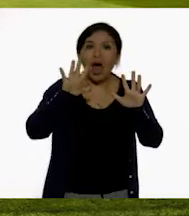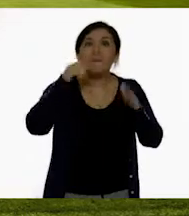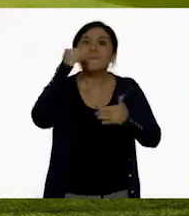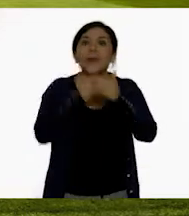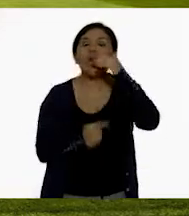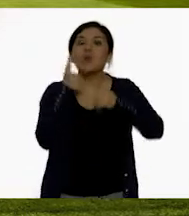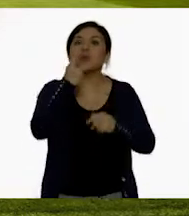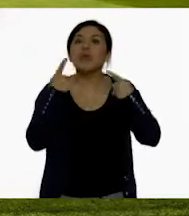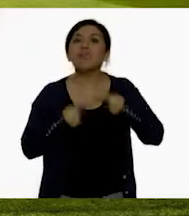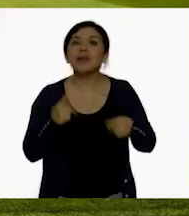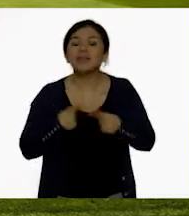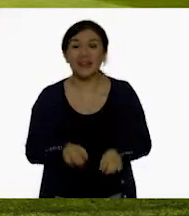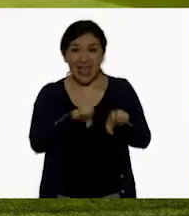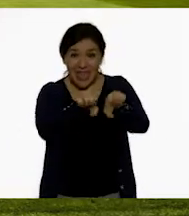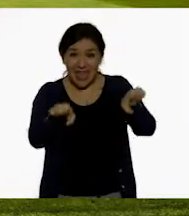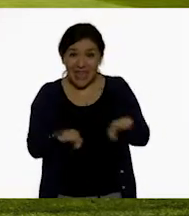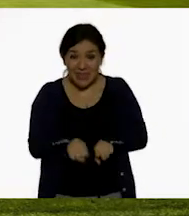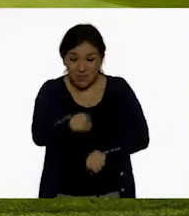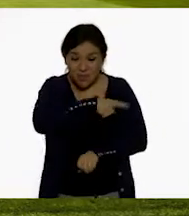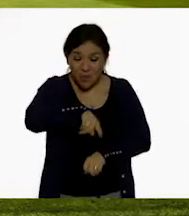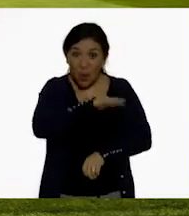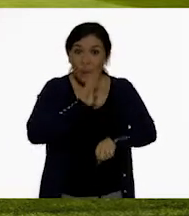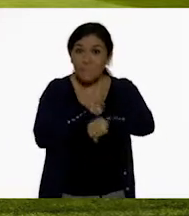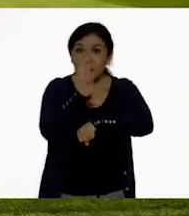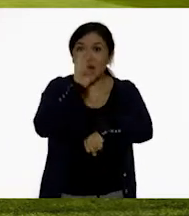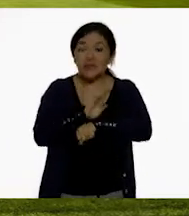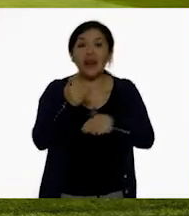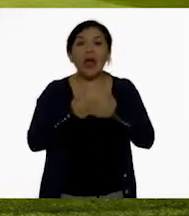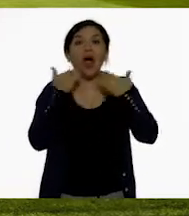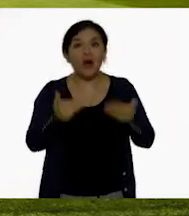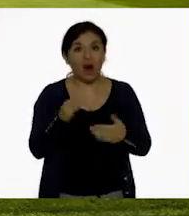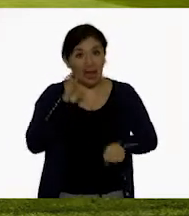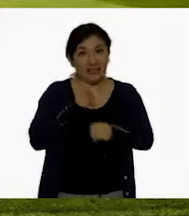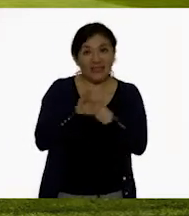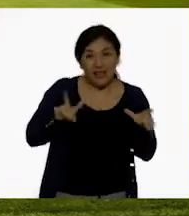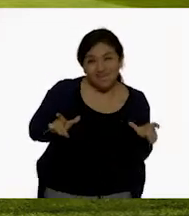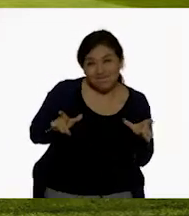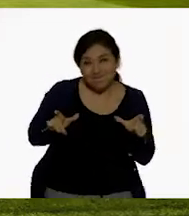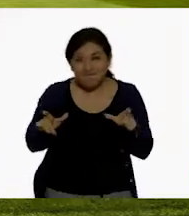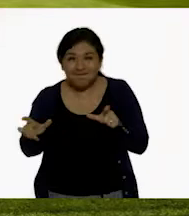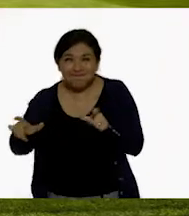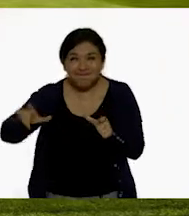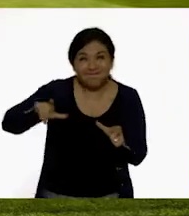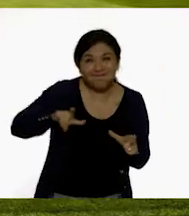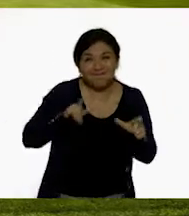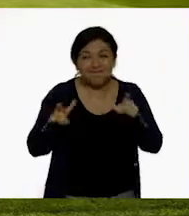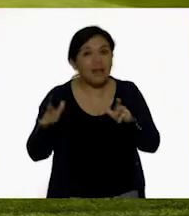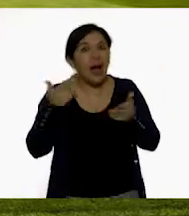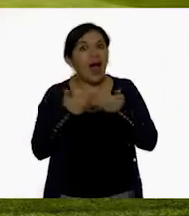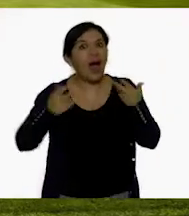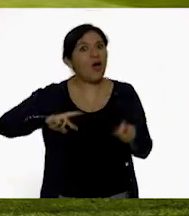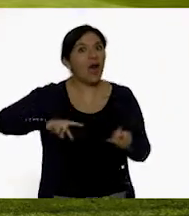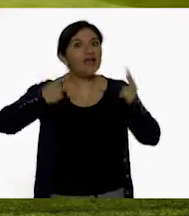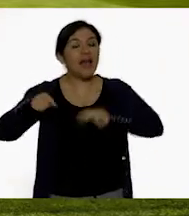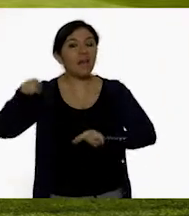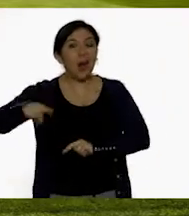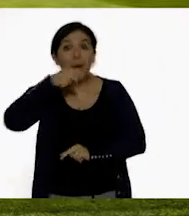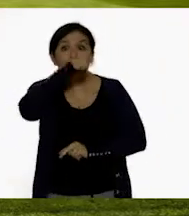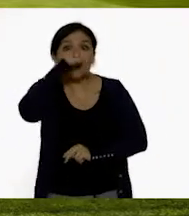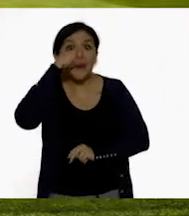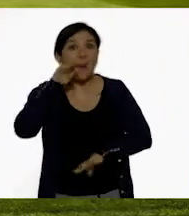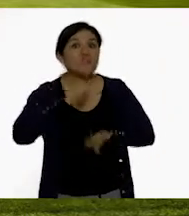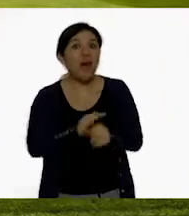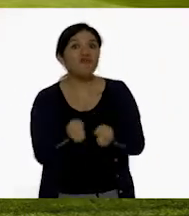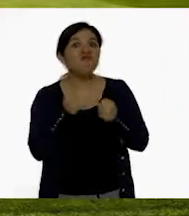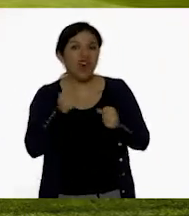fútbol. Todo el equipo de la República del Brasil ahora defiende. Se cambiaron completamente los papeles. La Benito Juárez volcada al frente